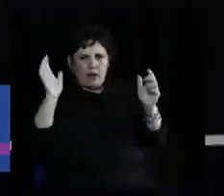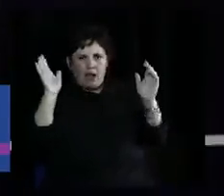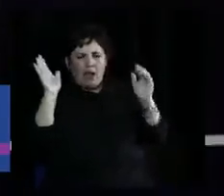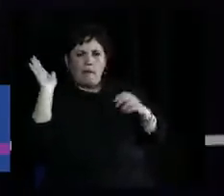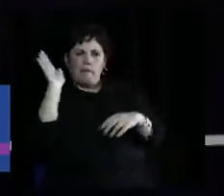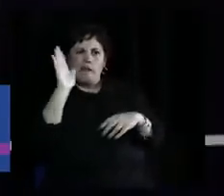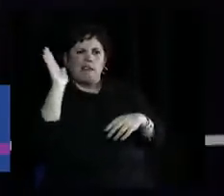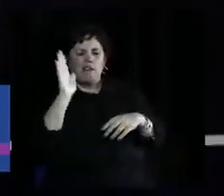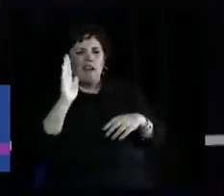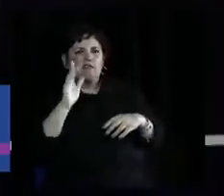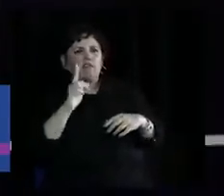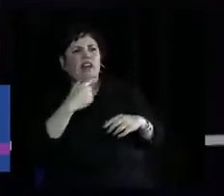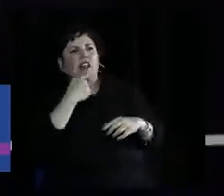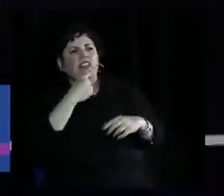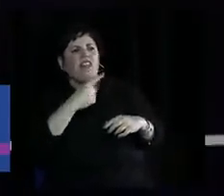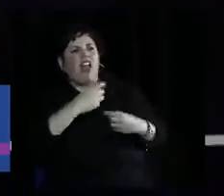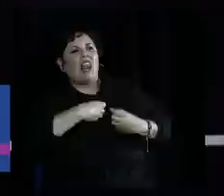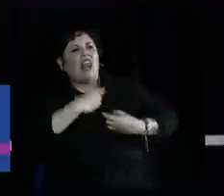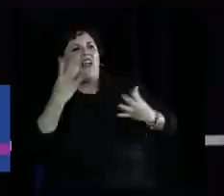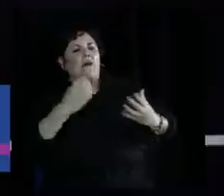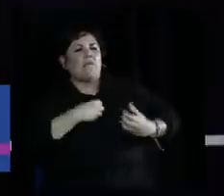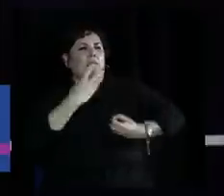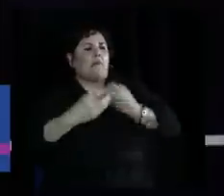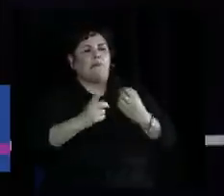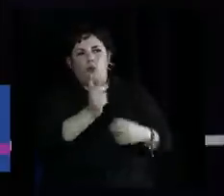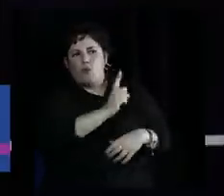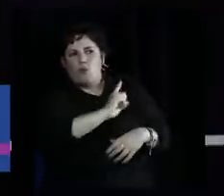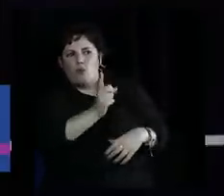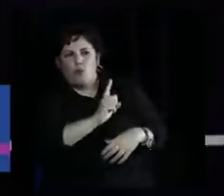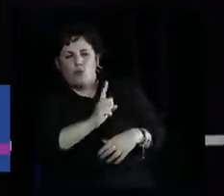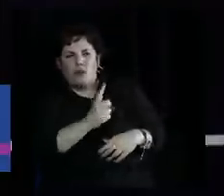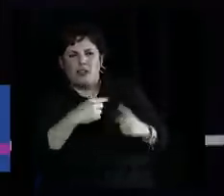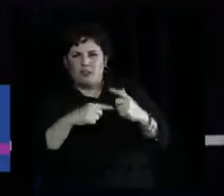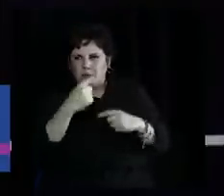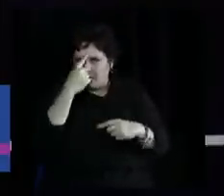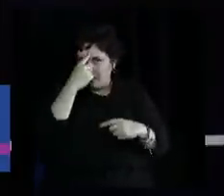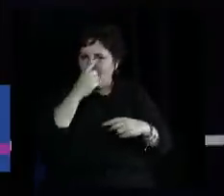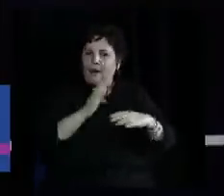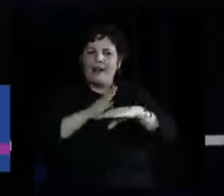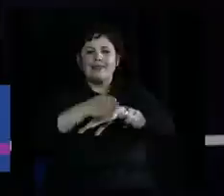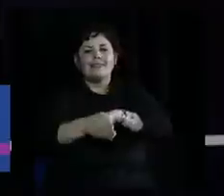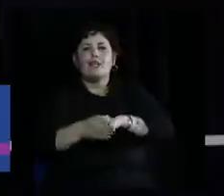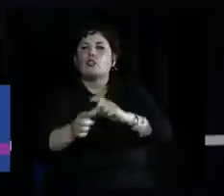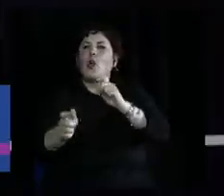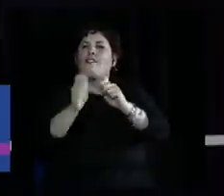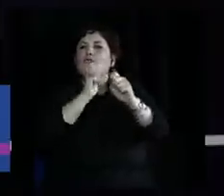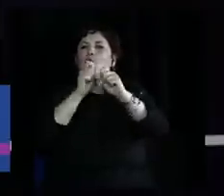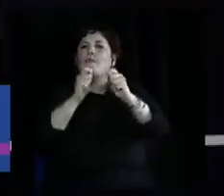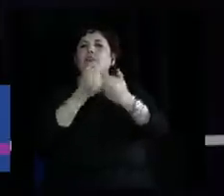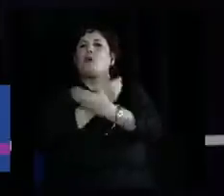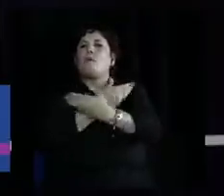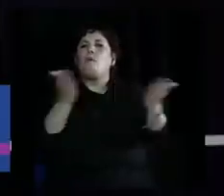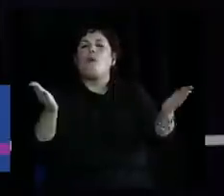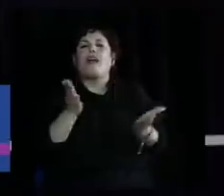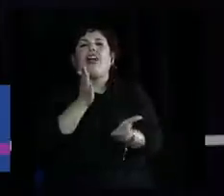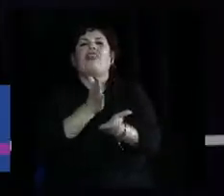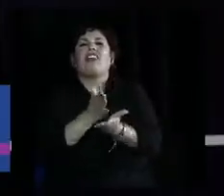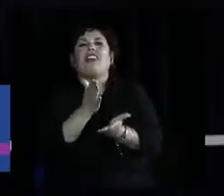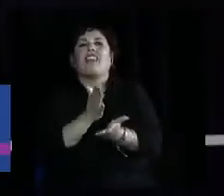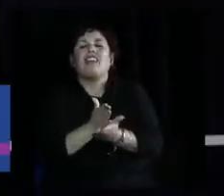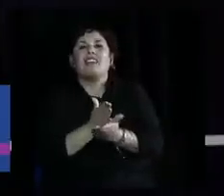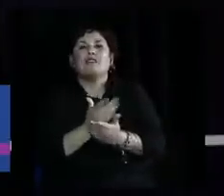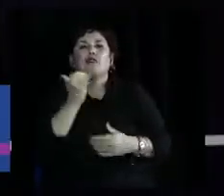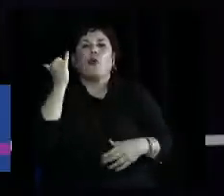libertad de expresión y es importante prestar la atención. Porque pensamos en acceso a la información pública y es un derecho que tiene